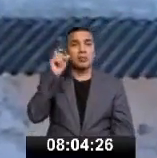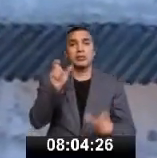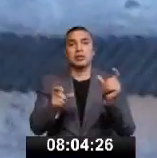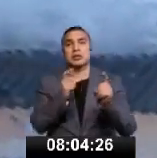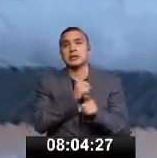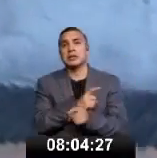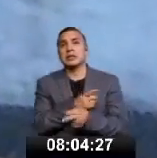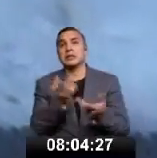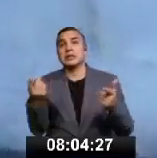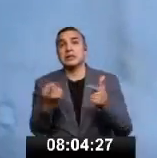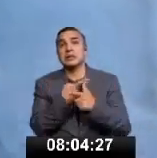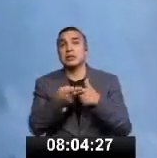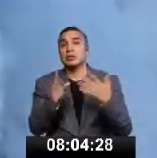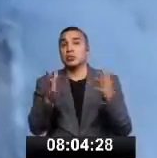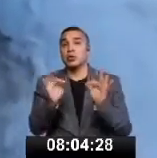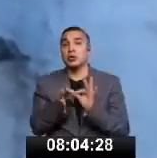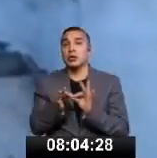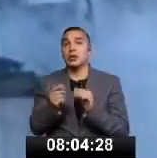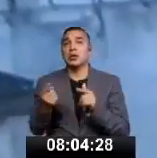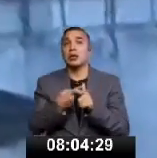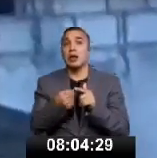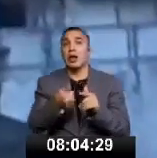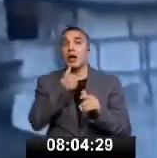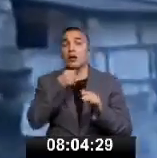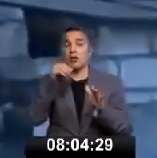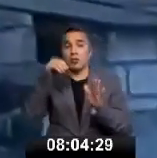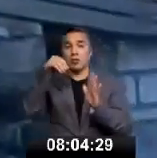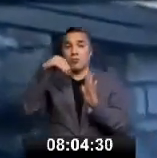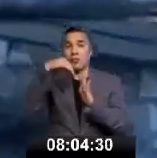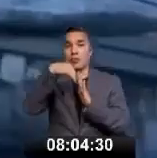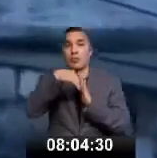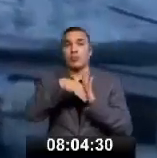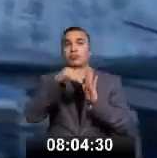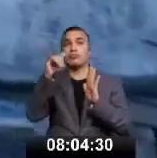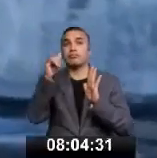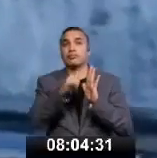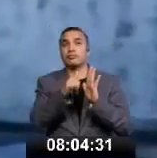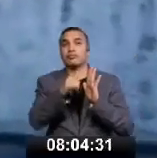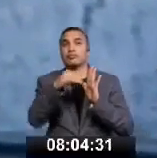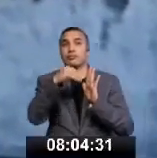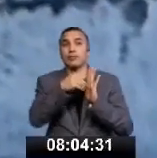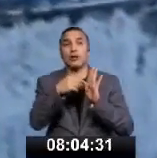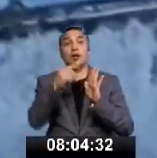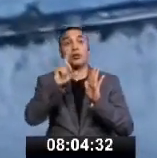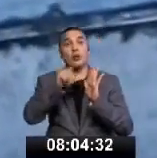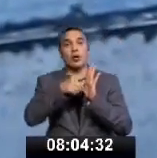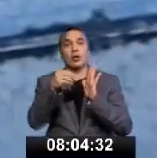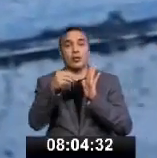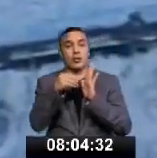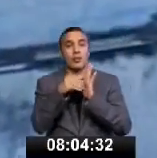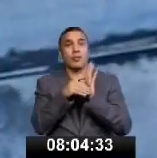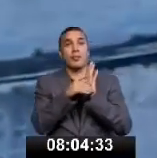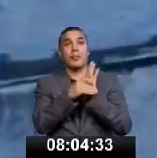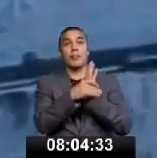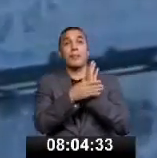discapacidad. Y entonces, como no hay mantenimiento, el agua se empoza al lado, filtra el agua y afecta las estructuras. Por eso es fundamental que la